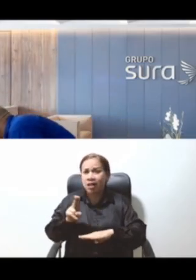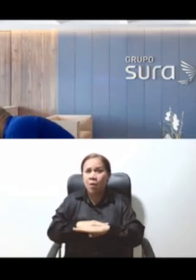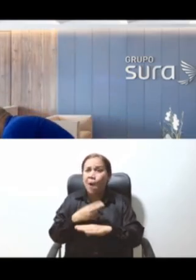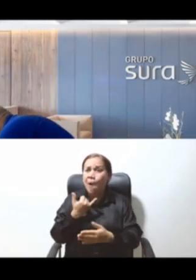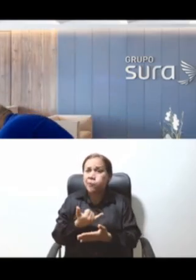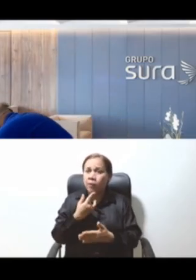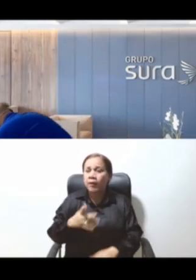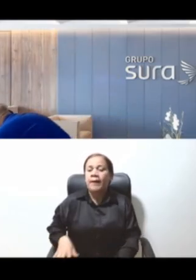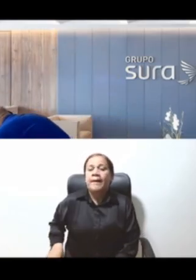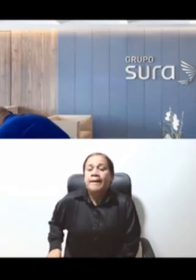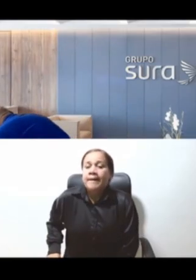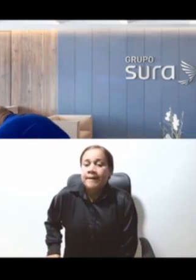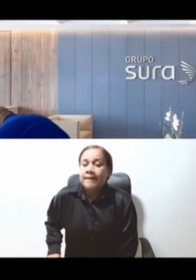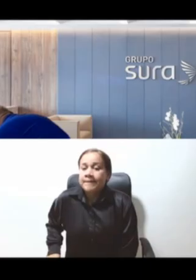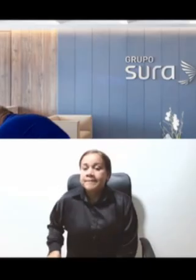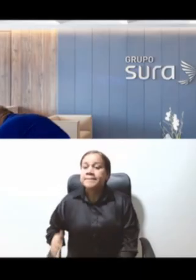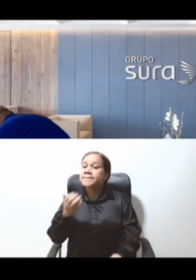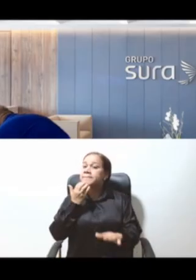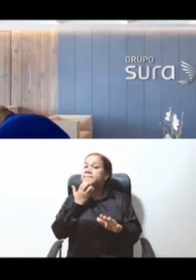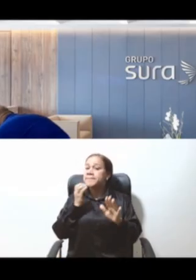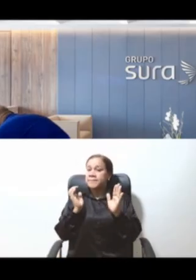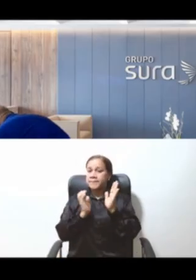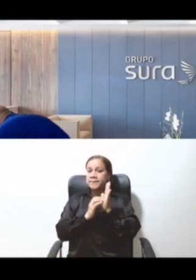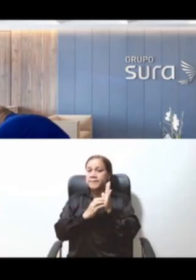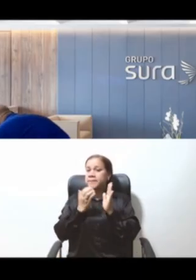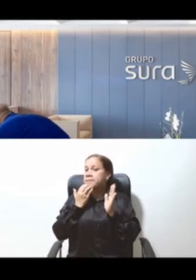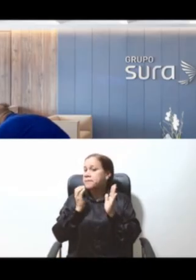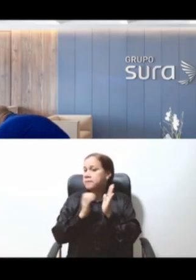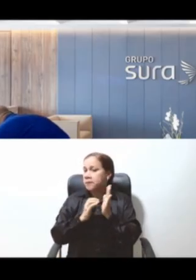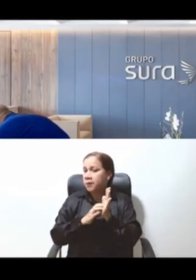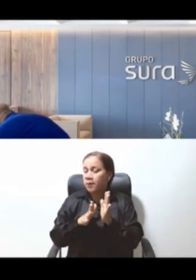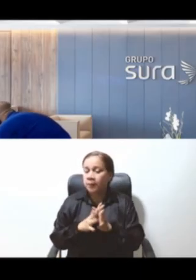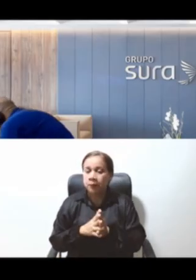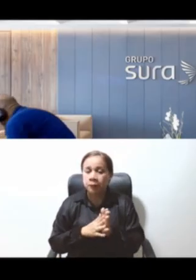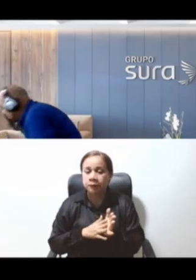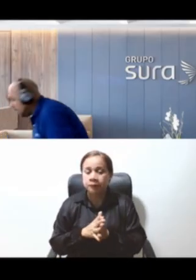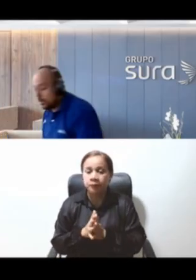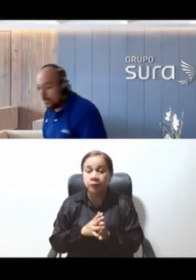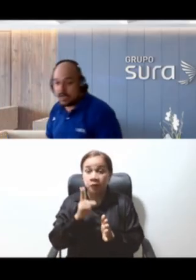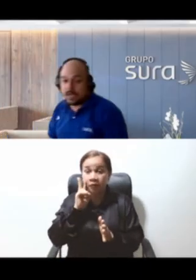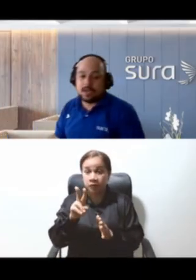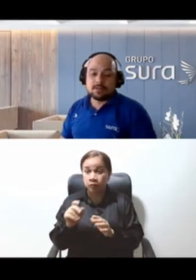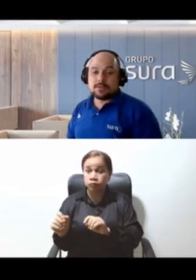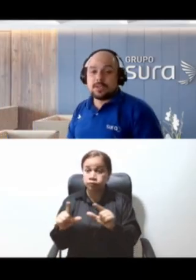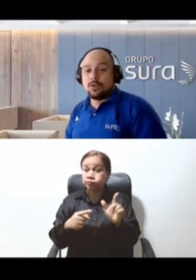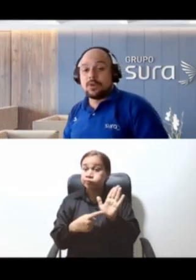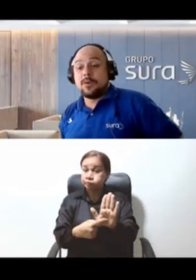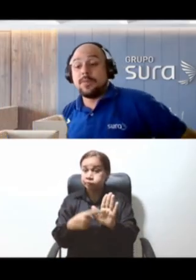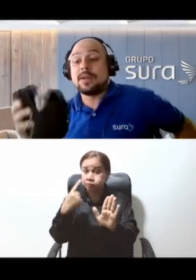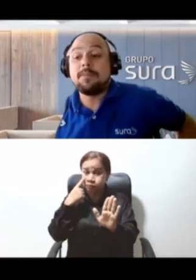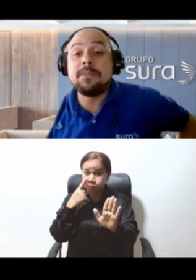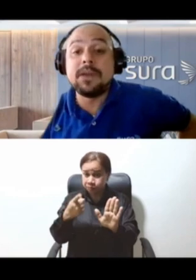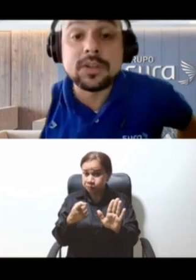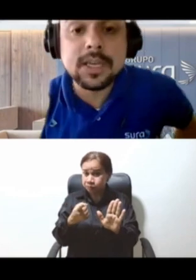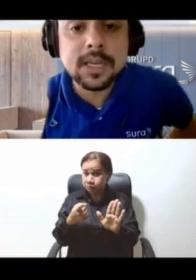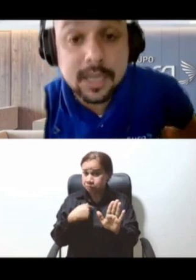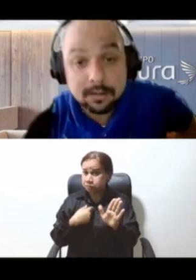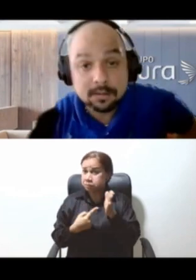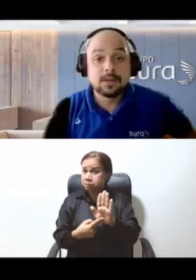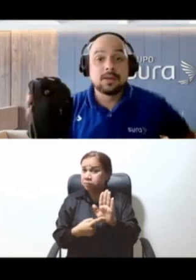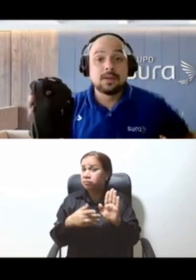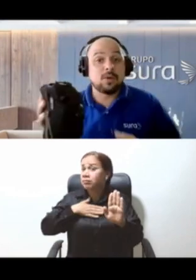ejemplo, acá, si lo logramos ver, mi botiquín, si lo logramos ver,